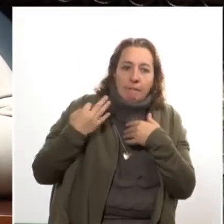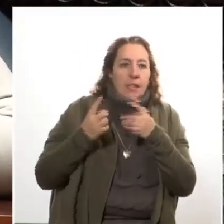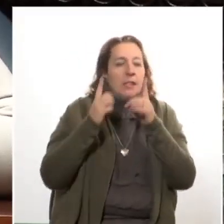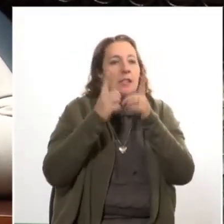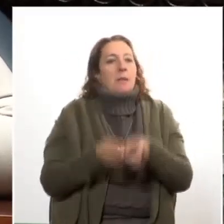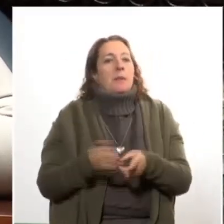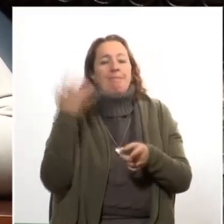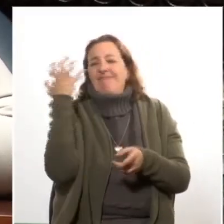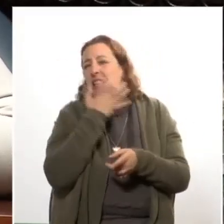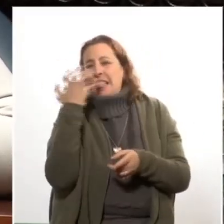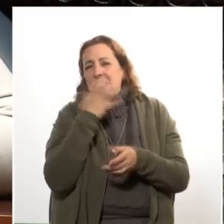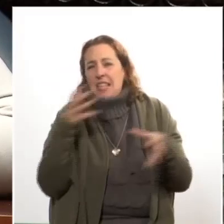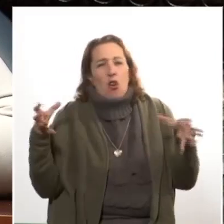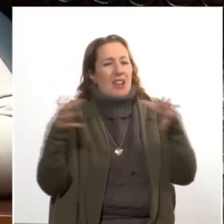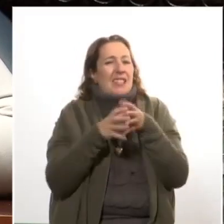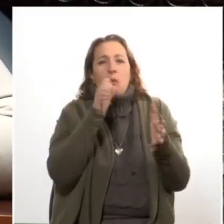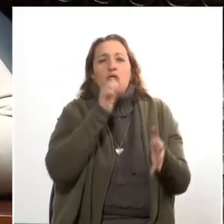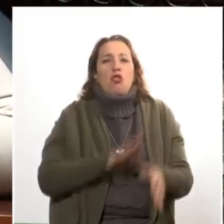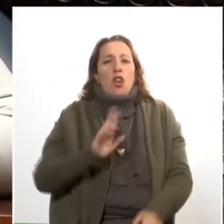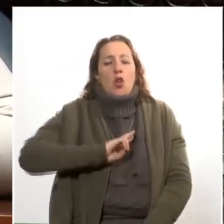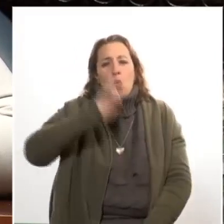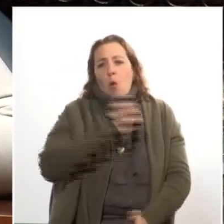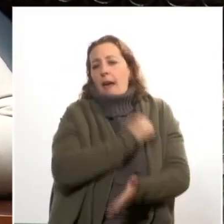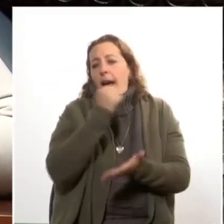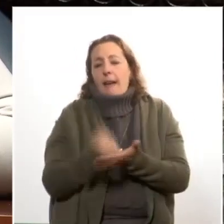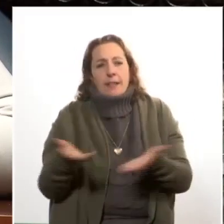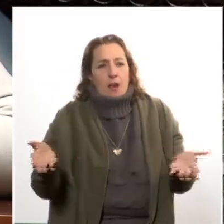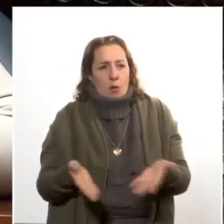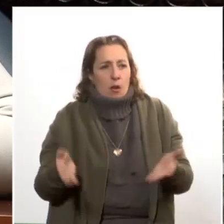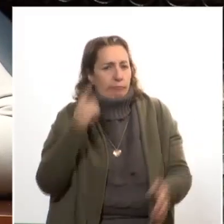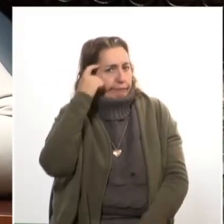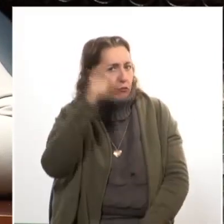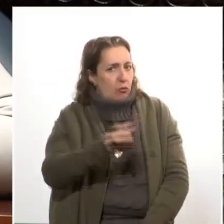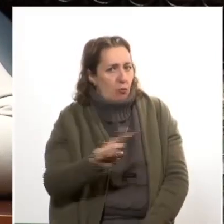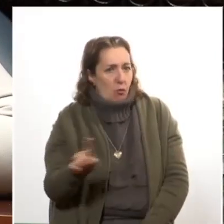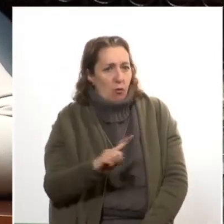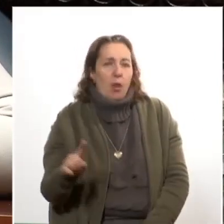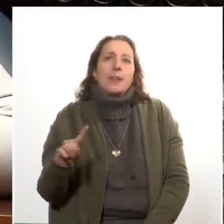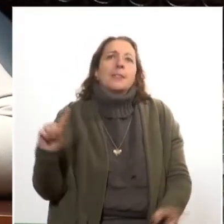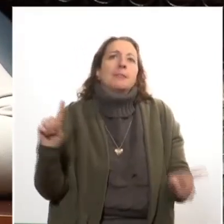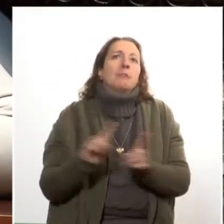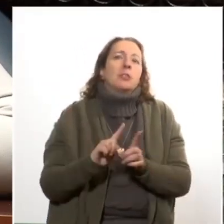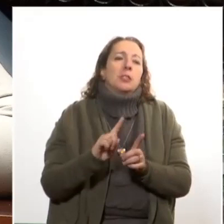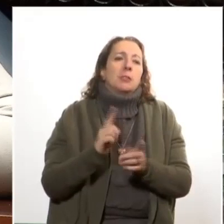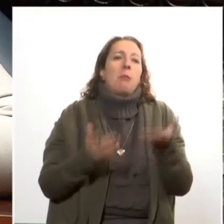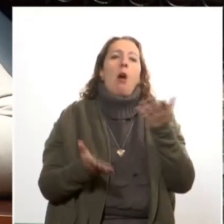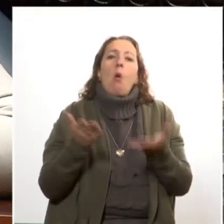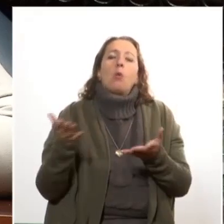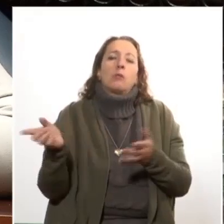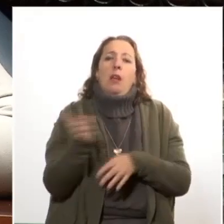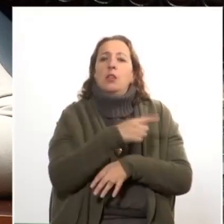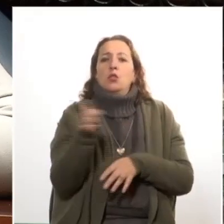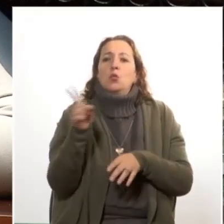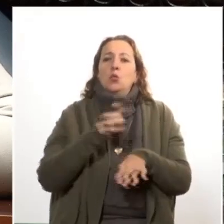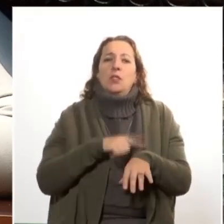mayor tragedia colectiva de la historia del Uruguay hasta nuestros días. No se me ocurre una síntesis más justa de su tiempo que